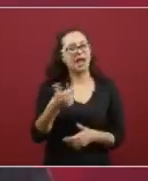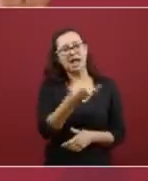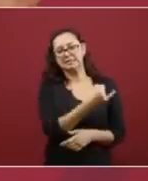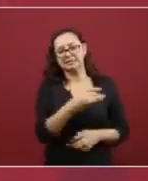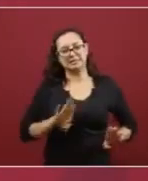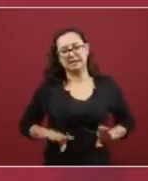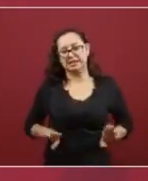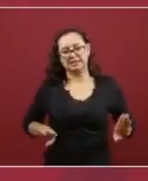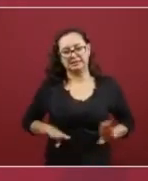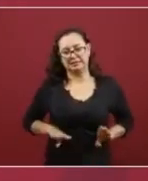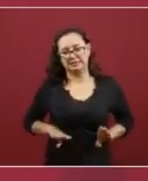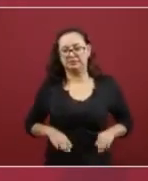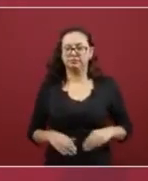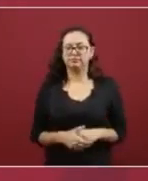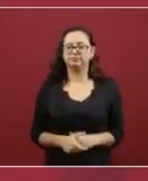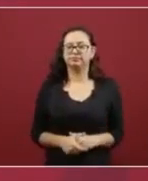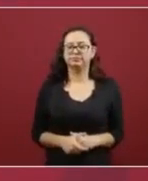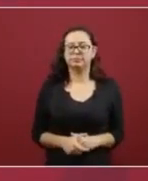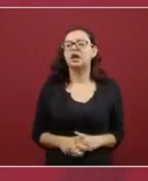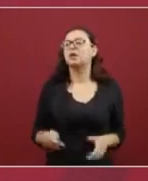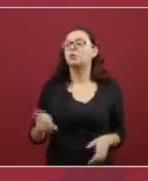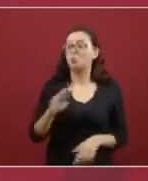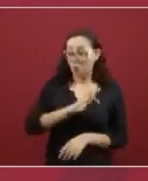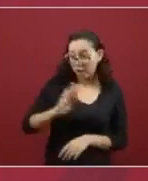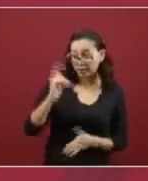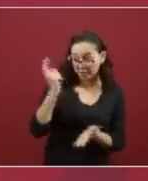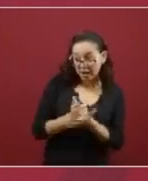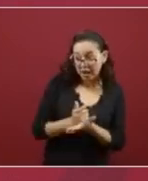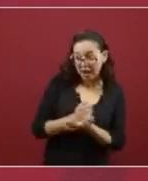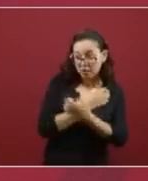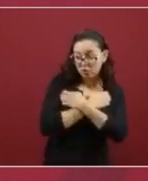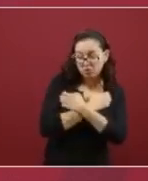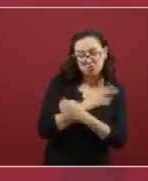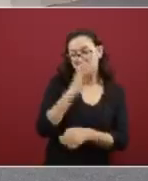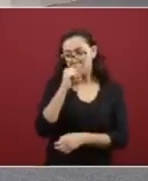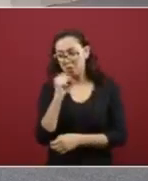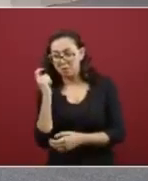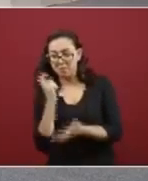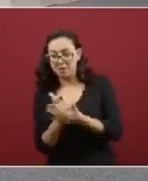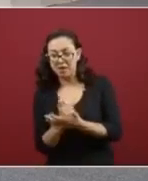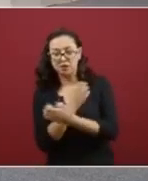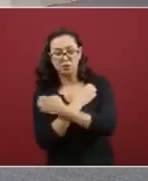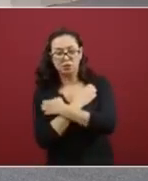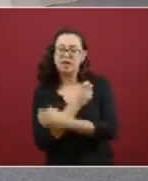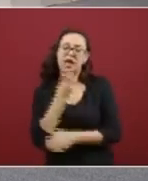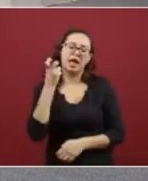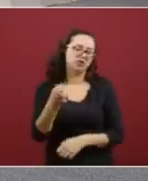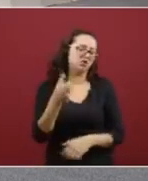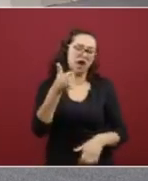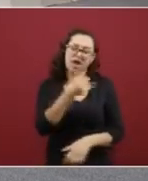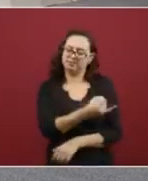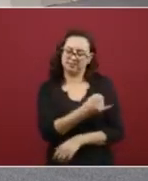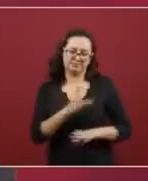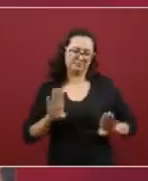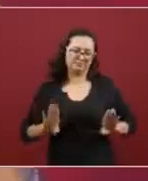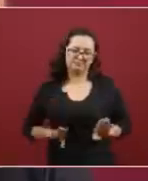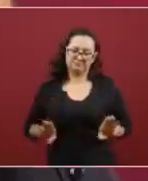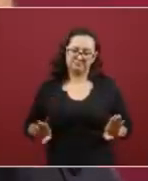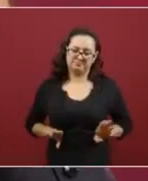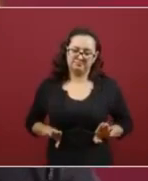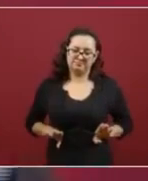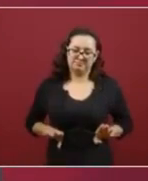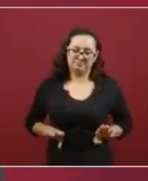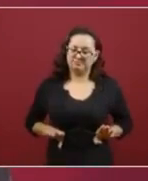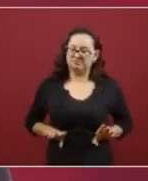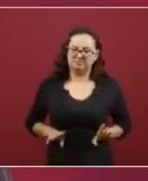la mercancía, quién puede pagar la educación. Ese es el fondo de todo, eso es lo que